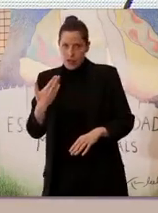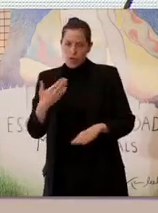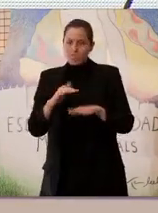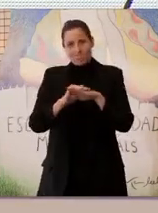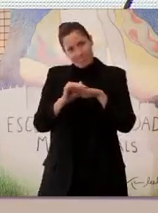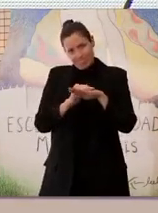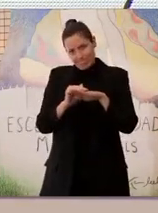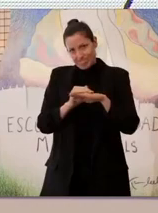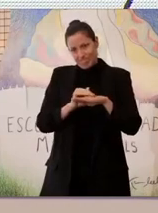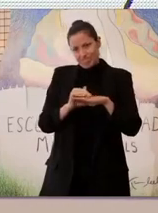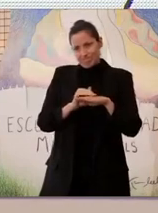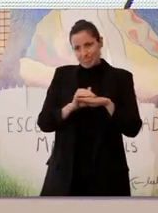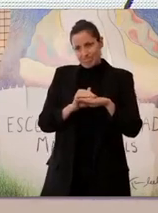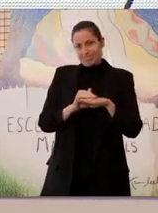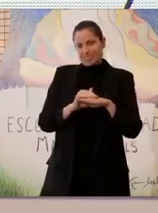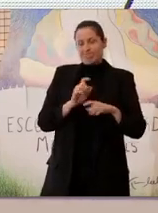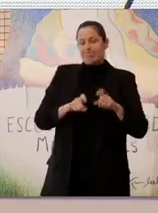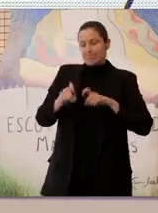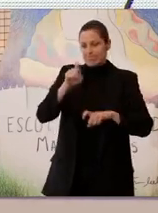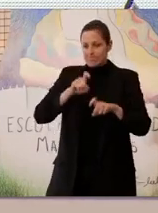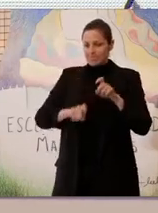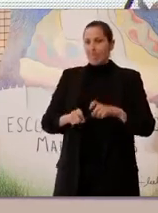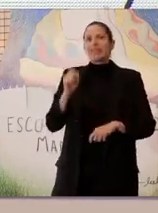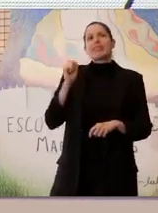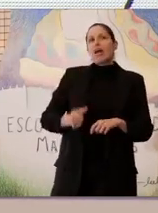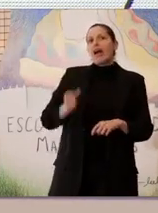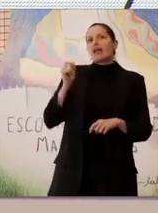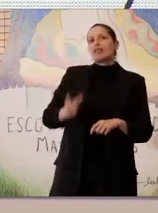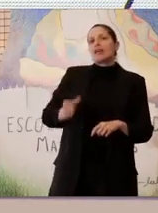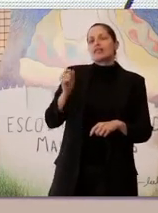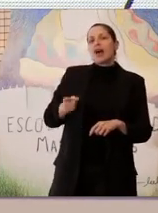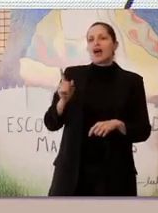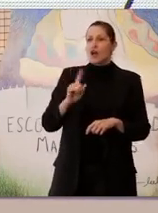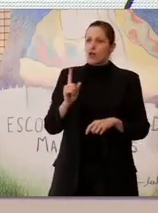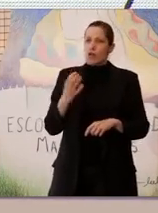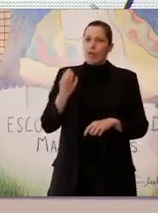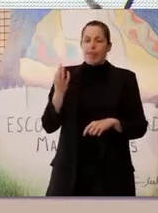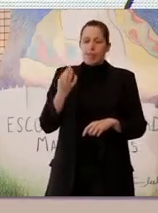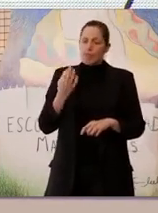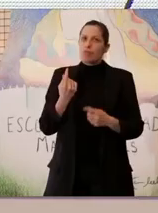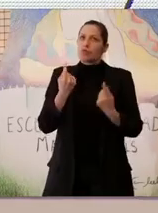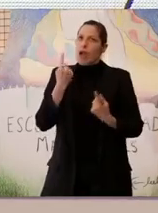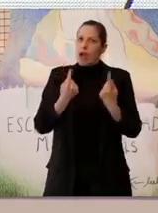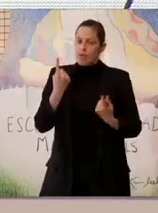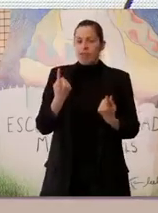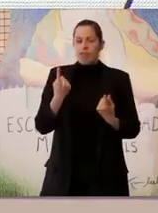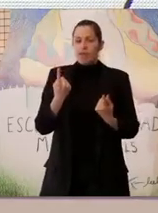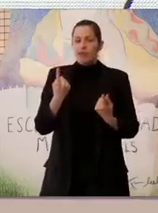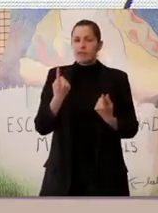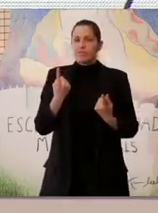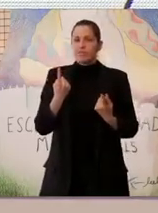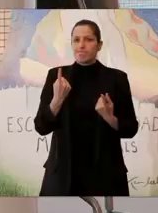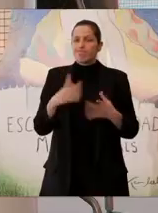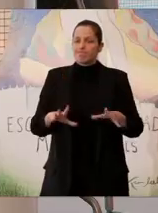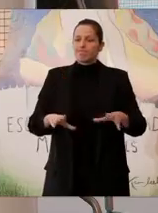hay, pero no es una cosa habitual y quizá tenemos que ser un poquito más proactivos y tomar nosotros la decisión en más ocasiones. Bueno, yo a